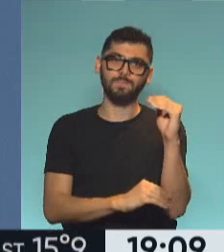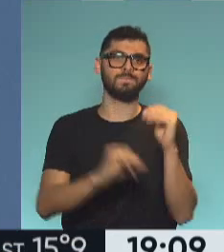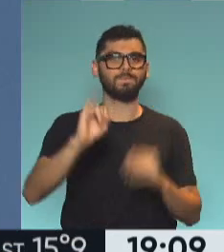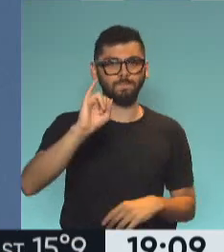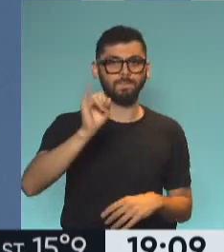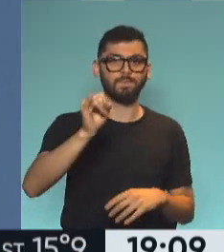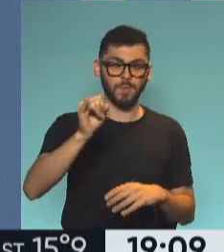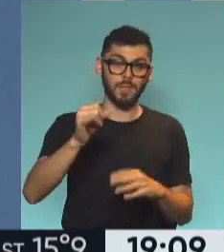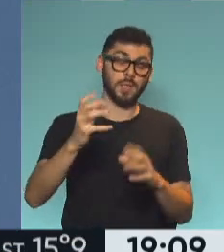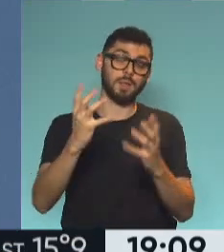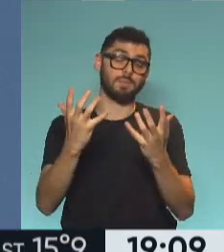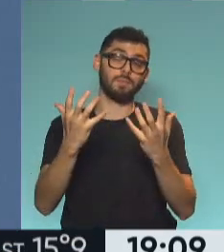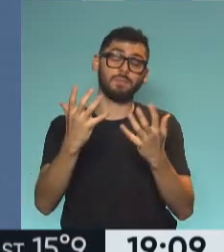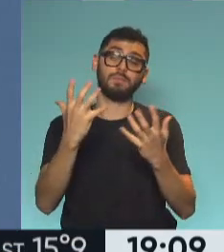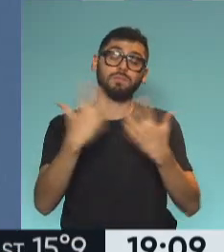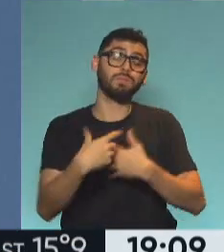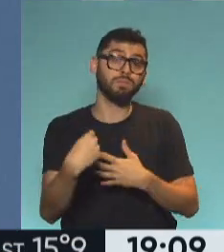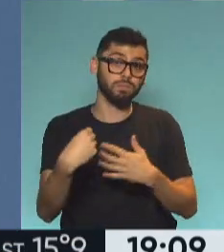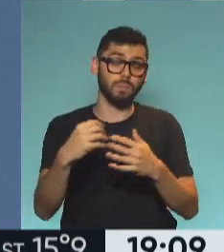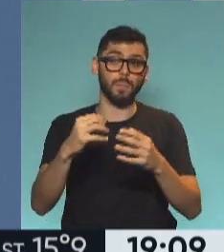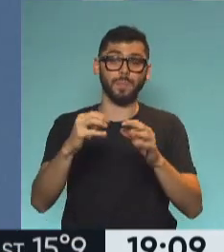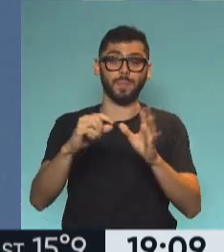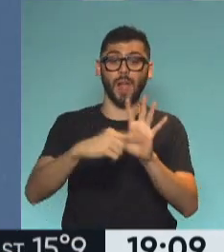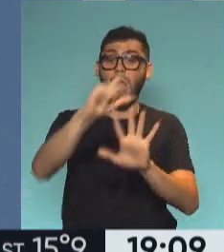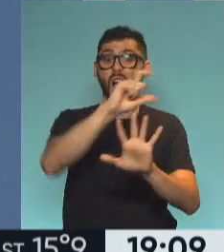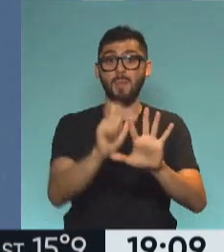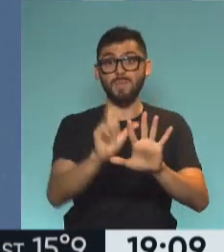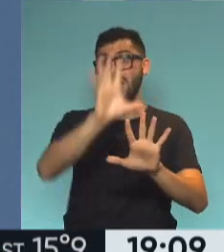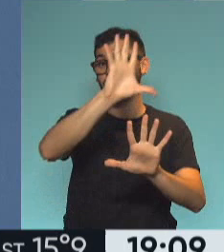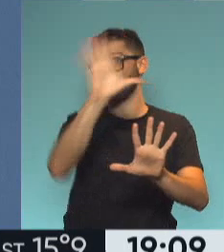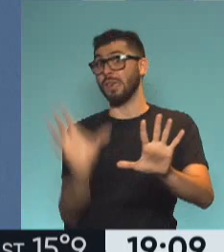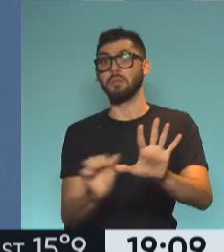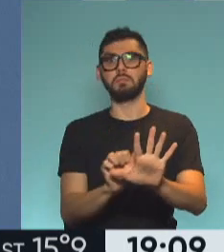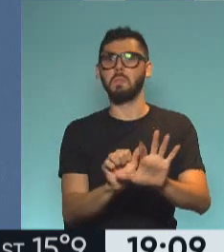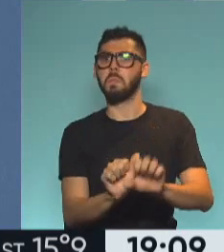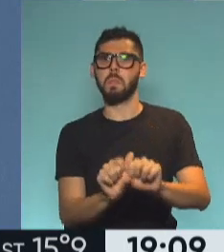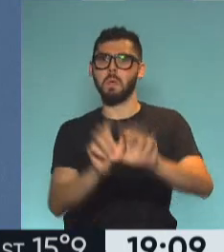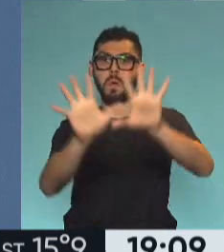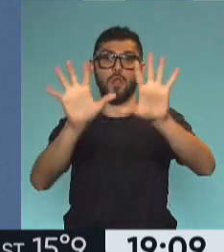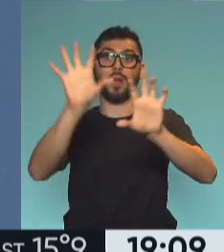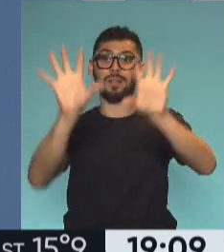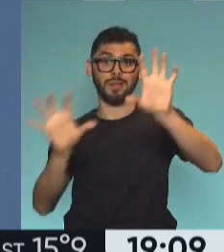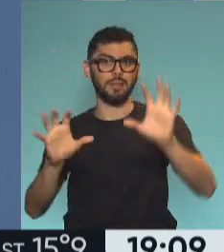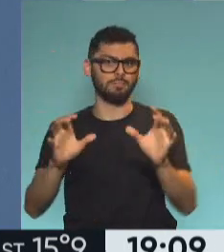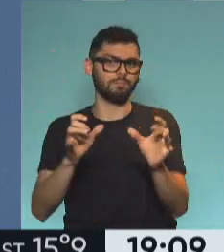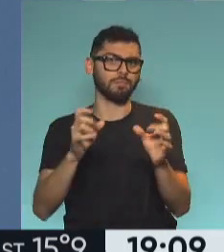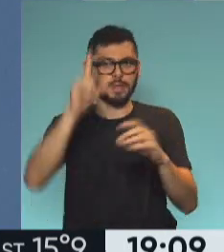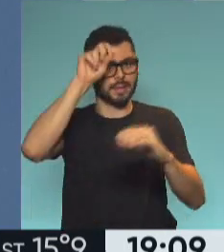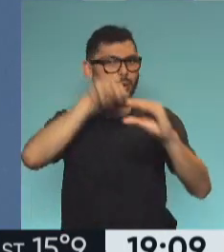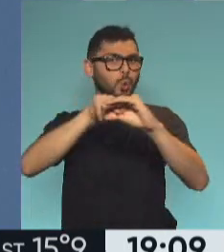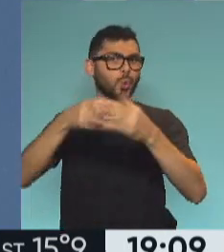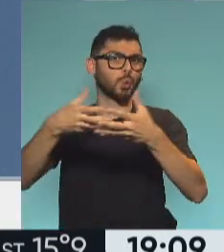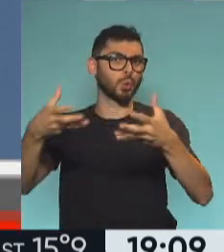ido para el interior, el número de infecciones ha aumentado en el interior del país y está más ocupado el interior. Pero es llamativo